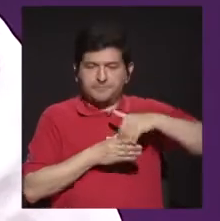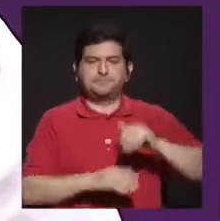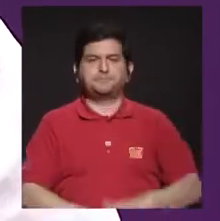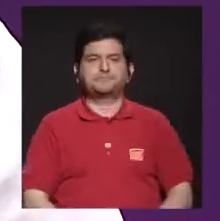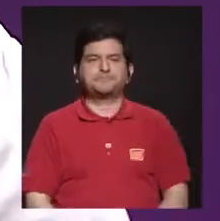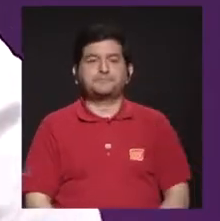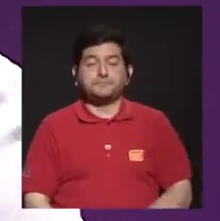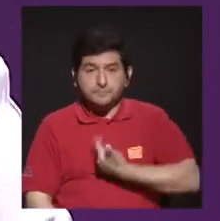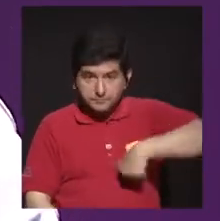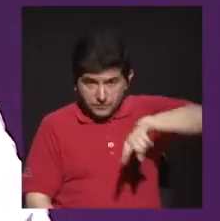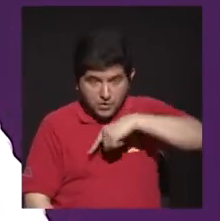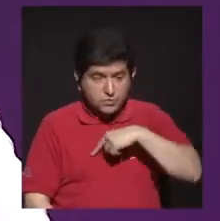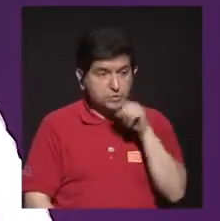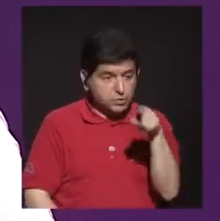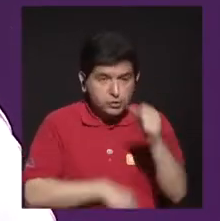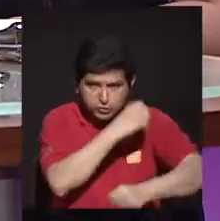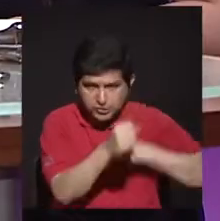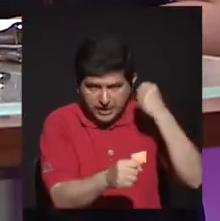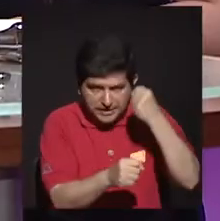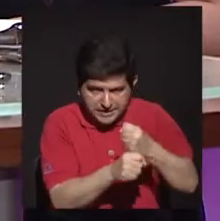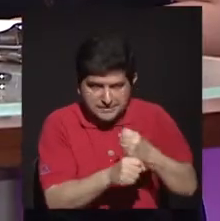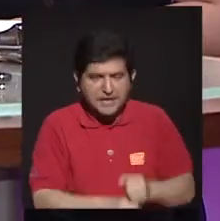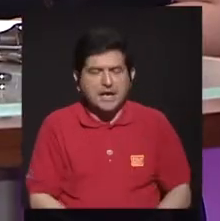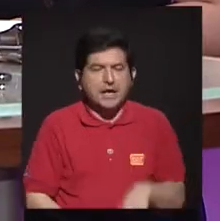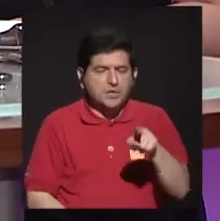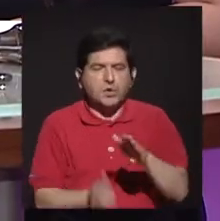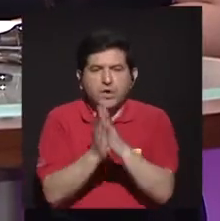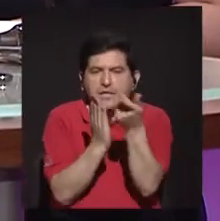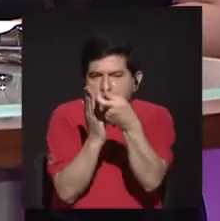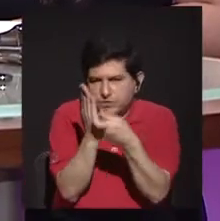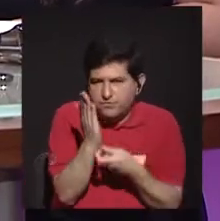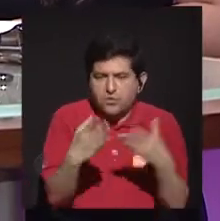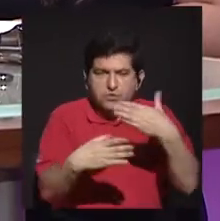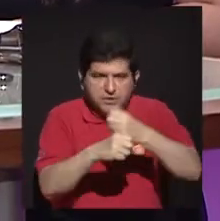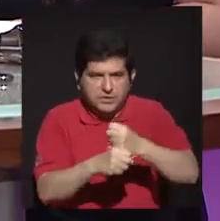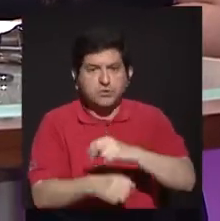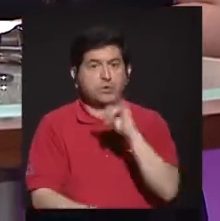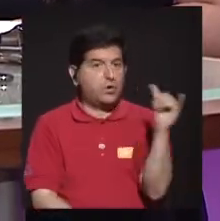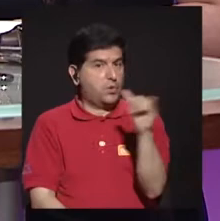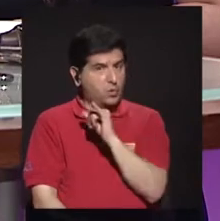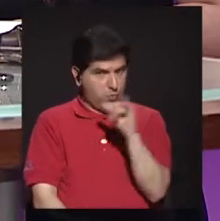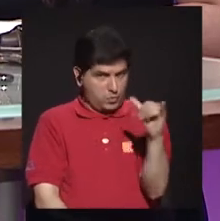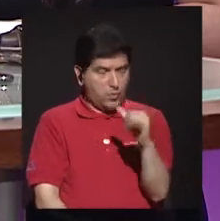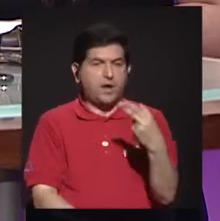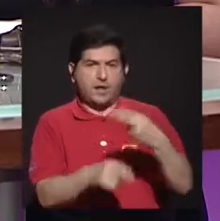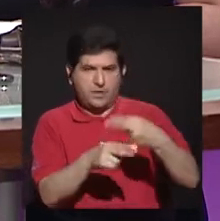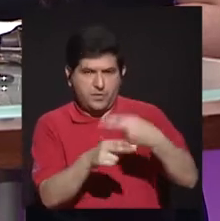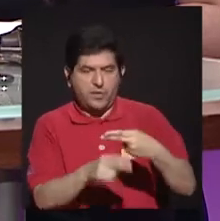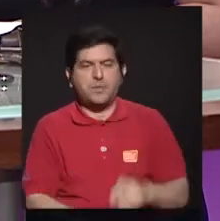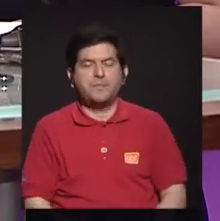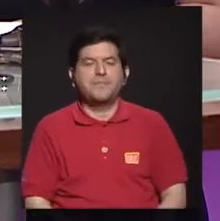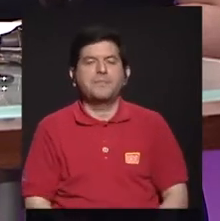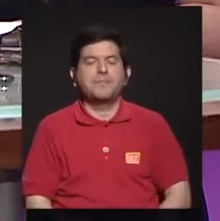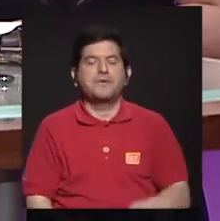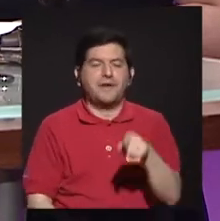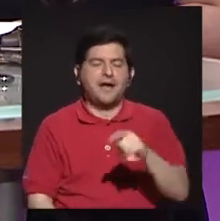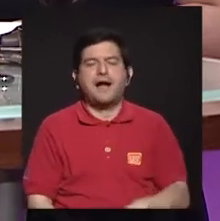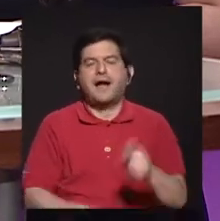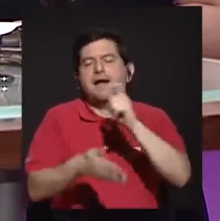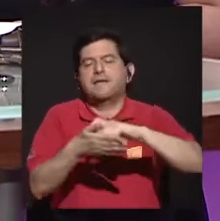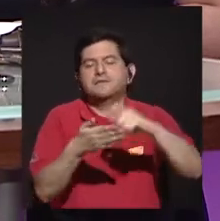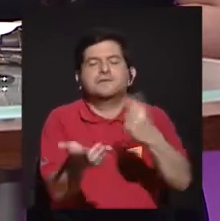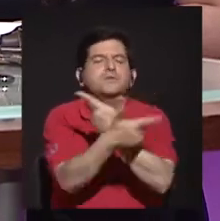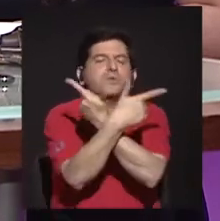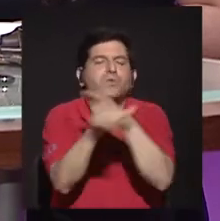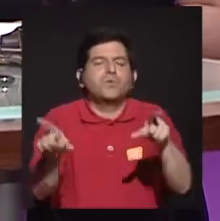Entonces logramos en ese año hacer este folletito que igual fue, se llamaba Letras Libres. Fue